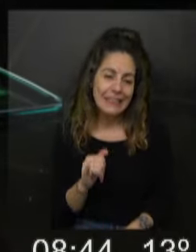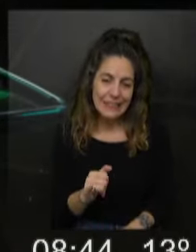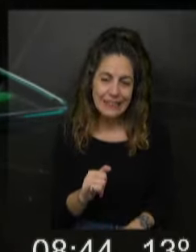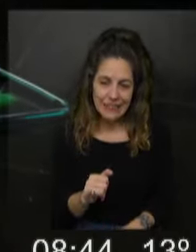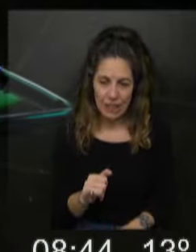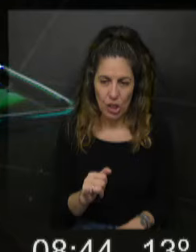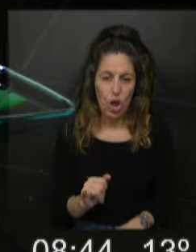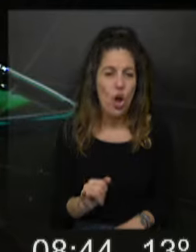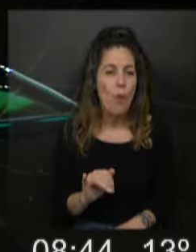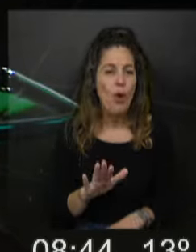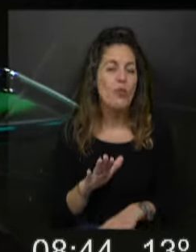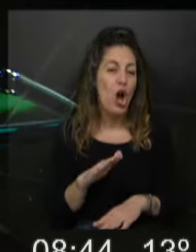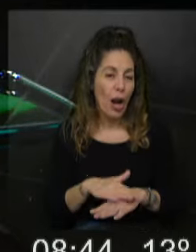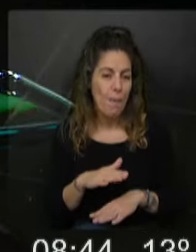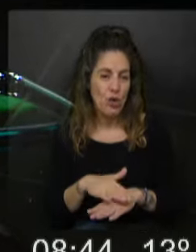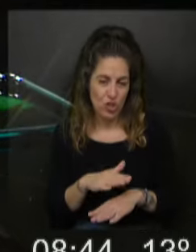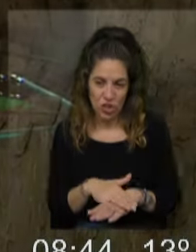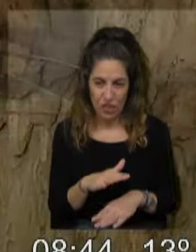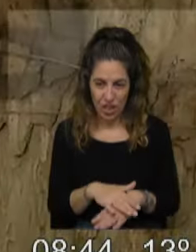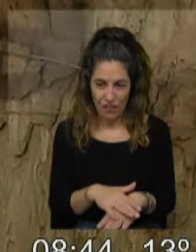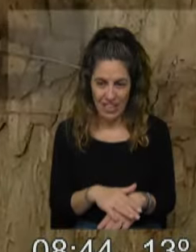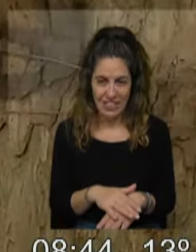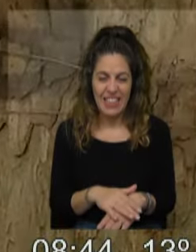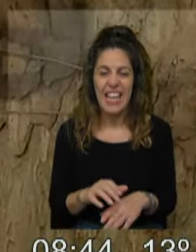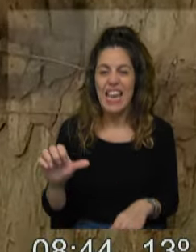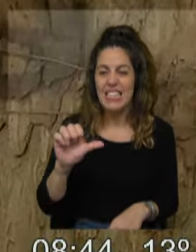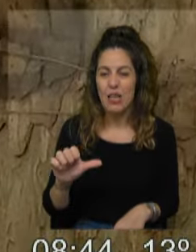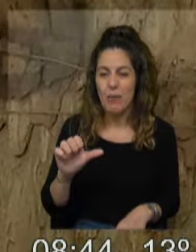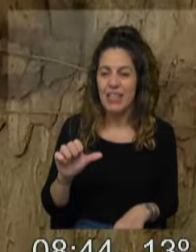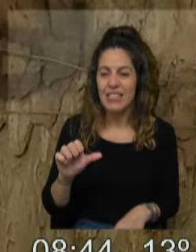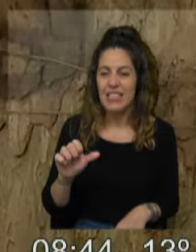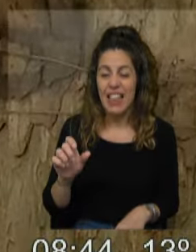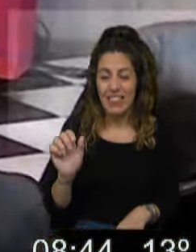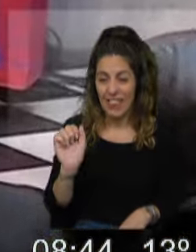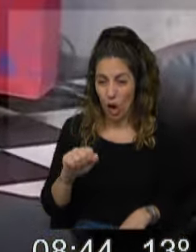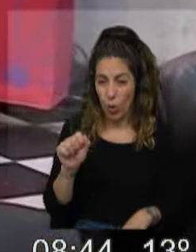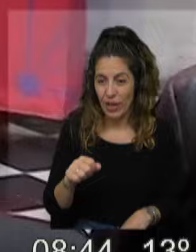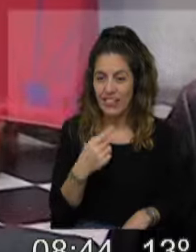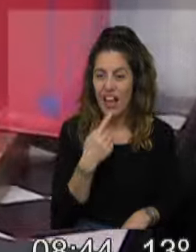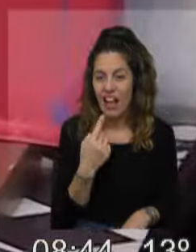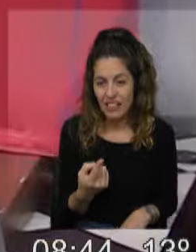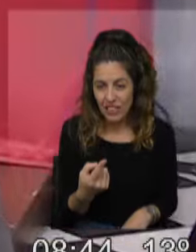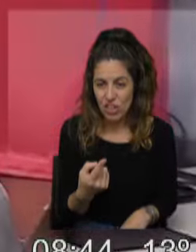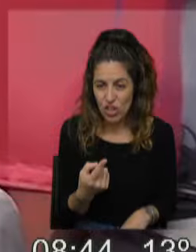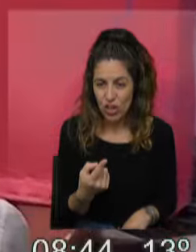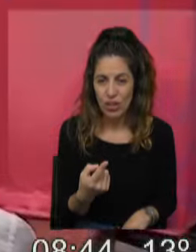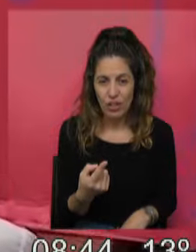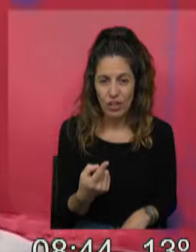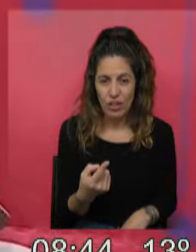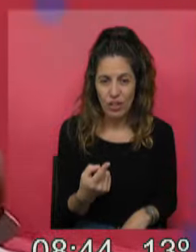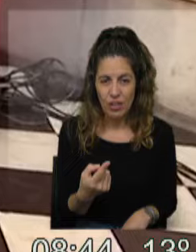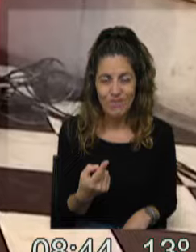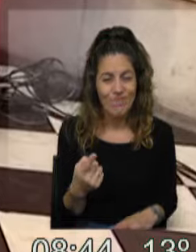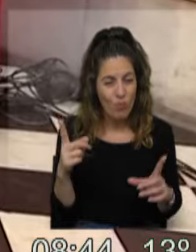propios encargados de responsables de las empresas de opinión pública más infest dado que que